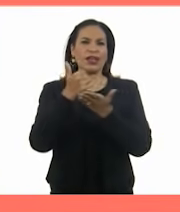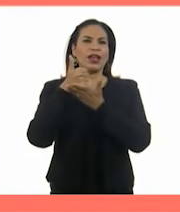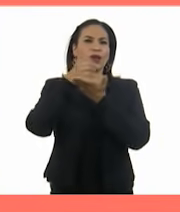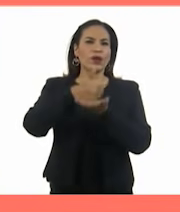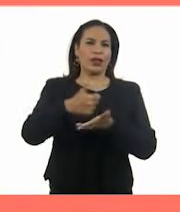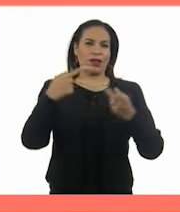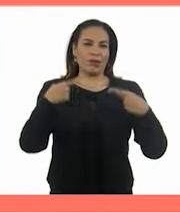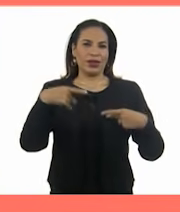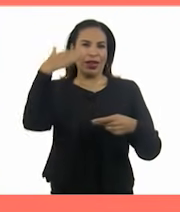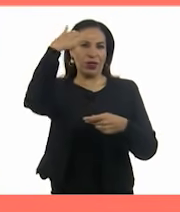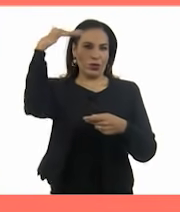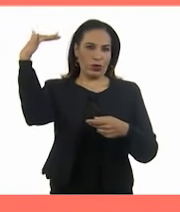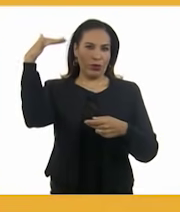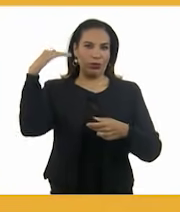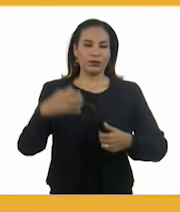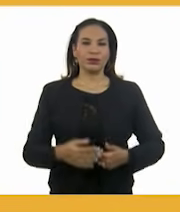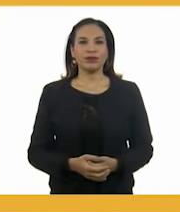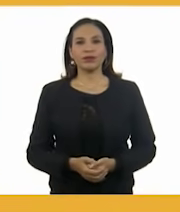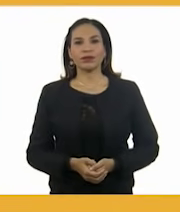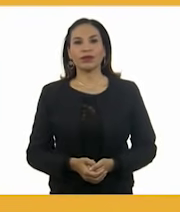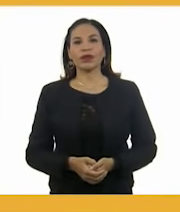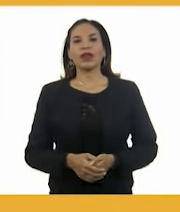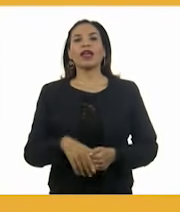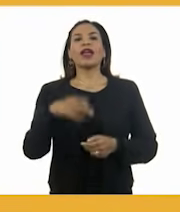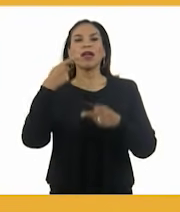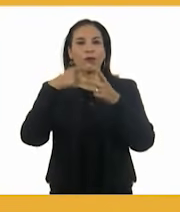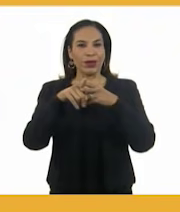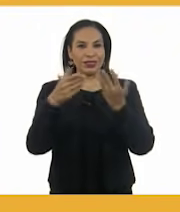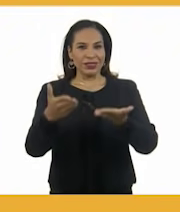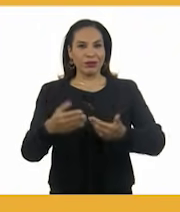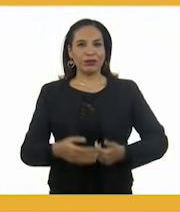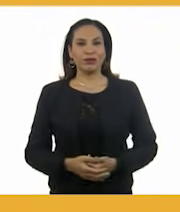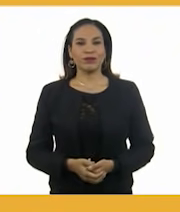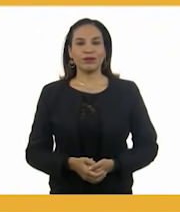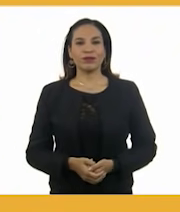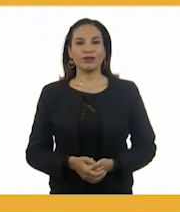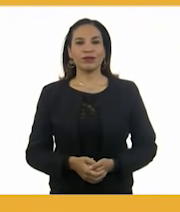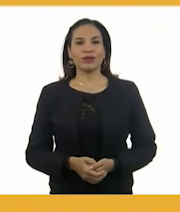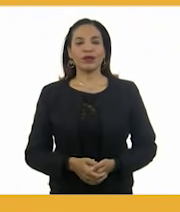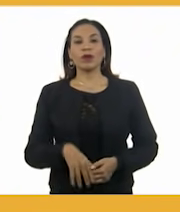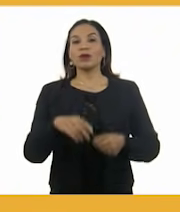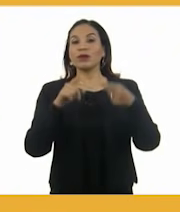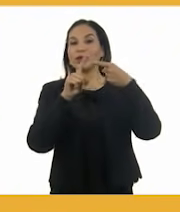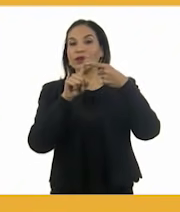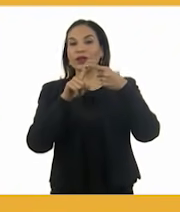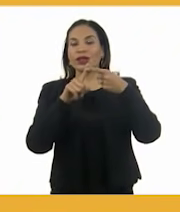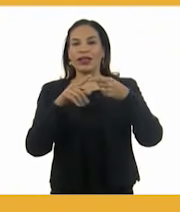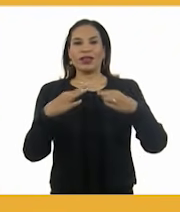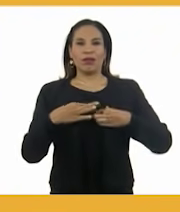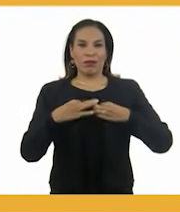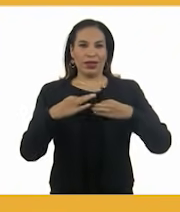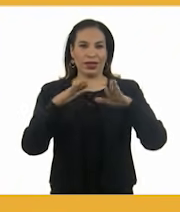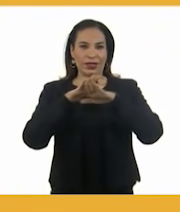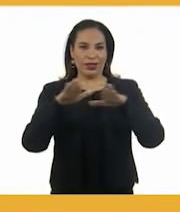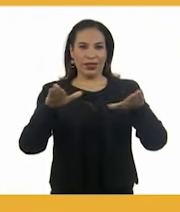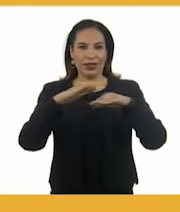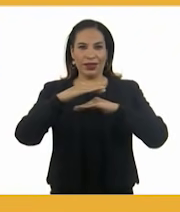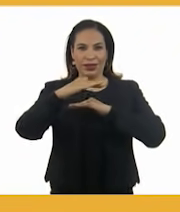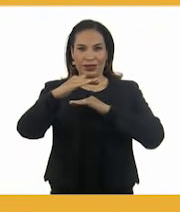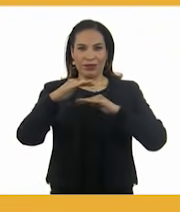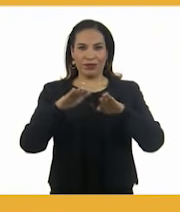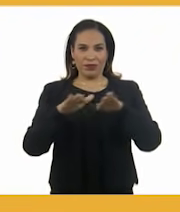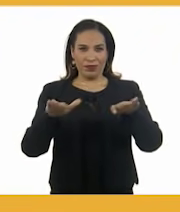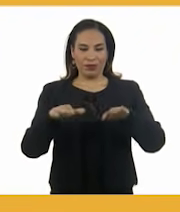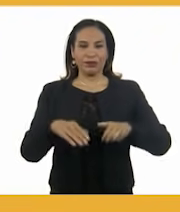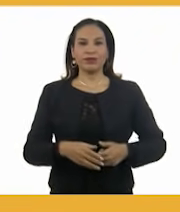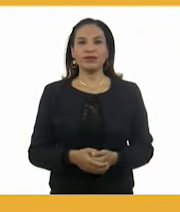estar supervisada por un adulto. ¡Empecemos! 1. Estira la playera a lo largo y a